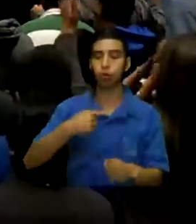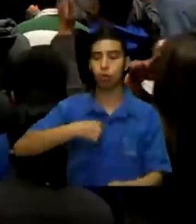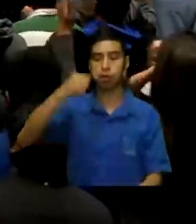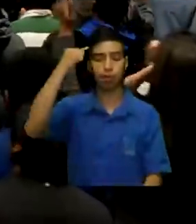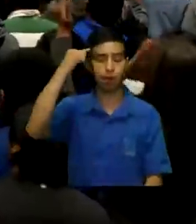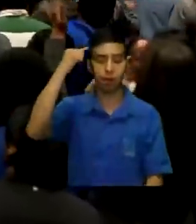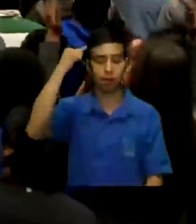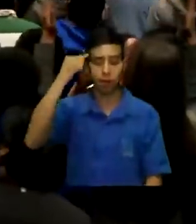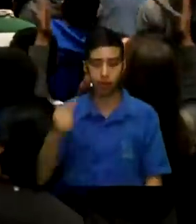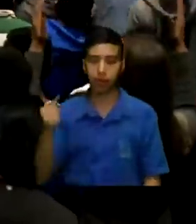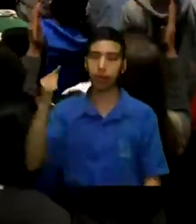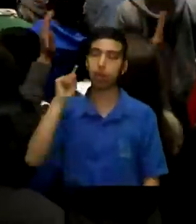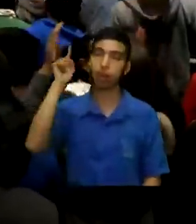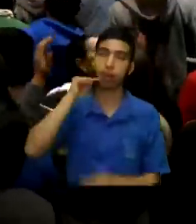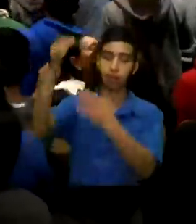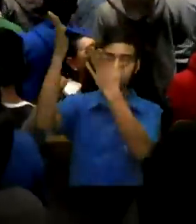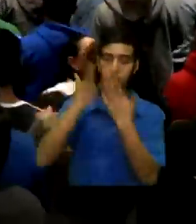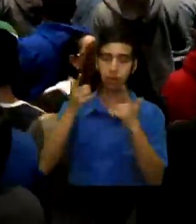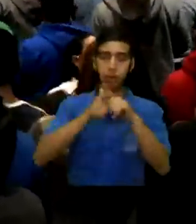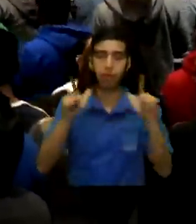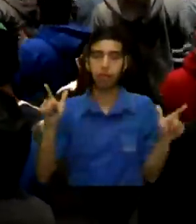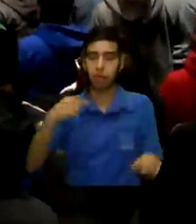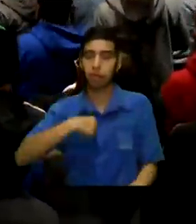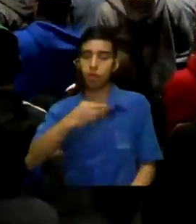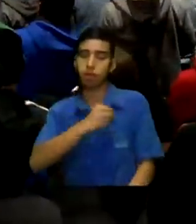que me libero, quiero